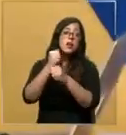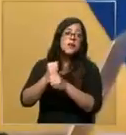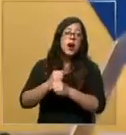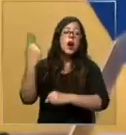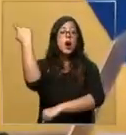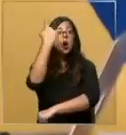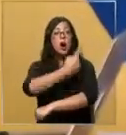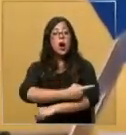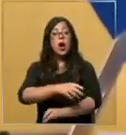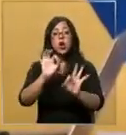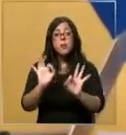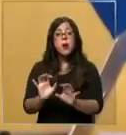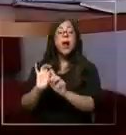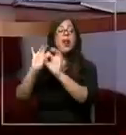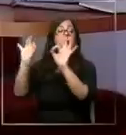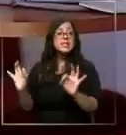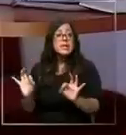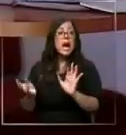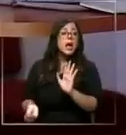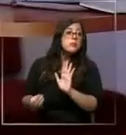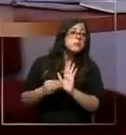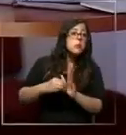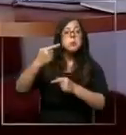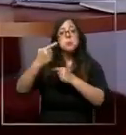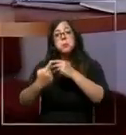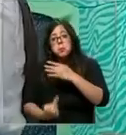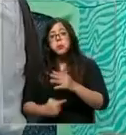con jornadas ordinarias, especiales, excepcionales y